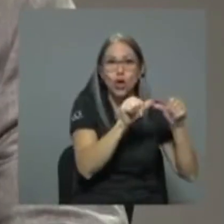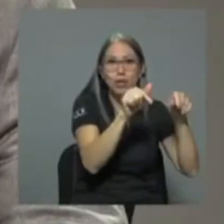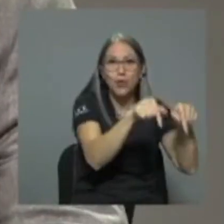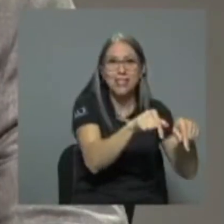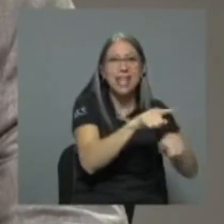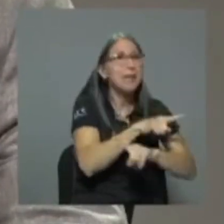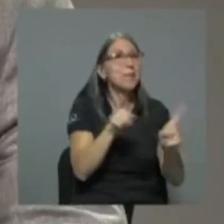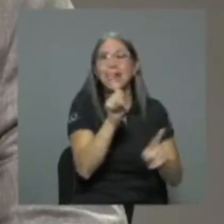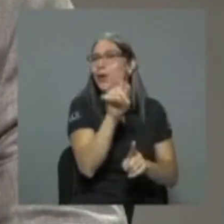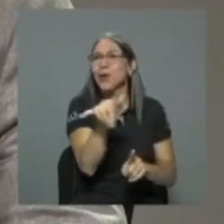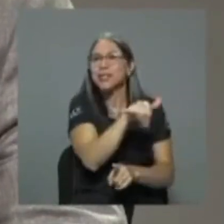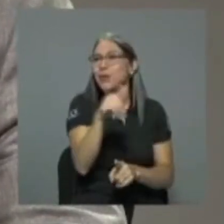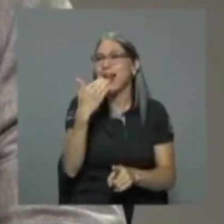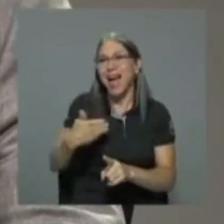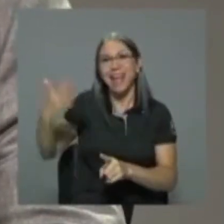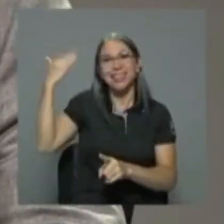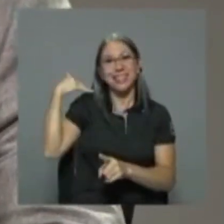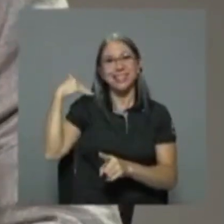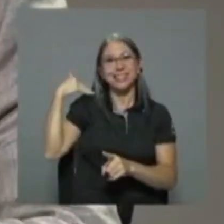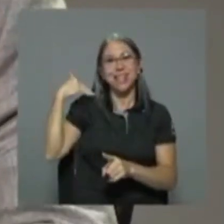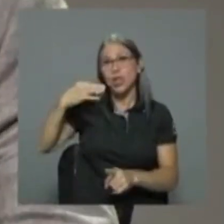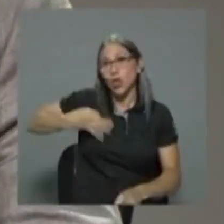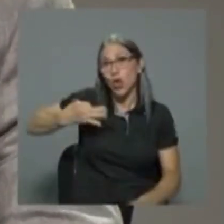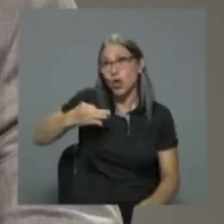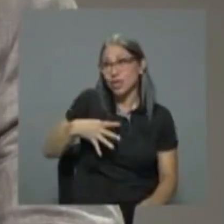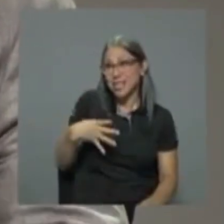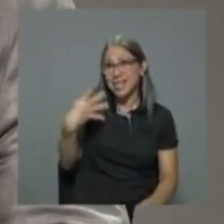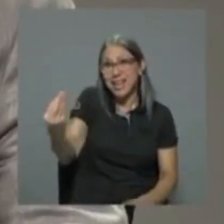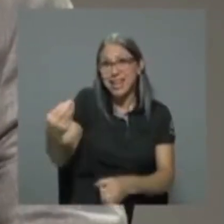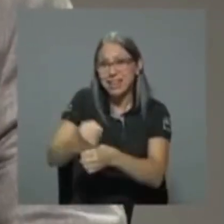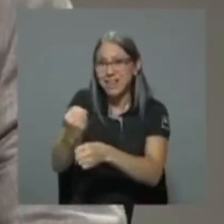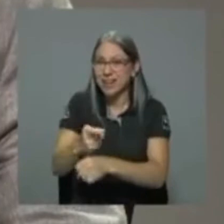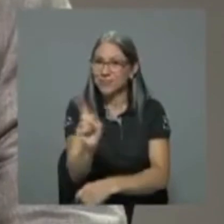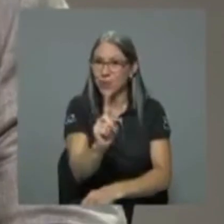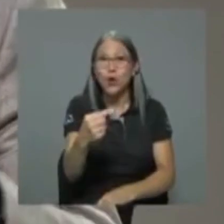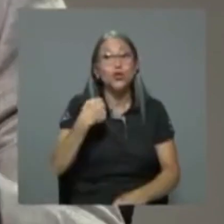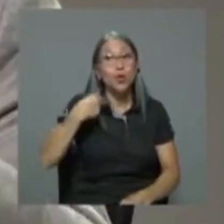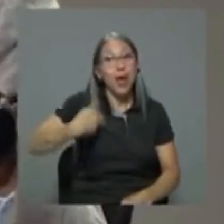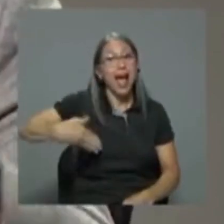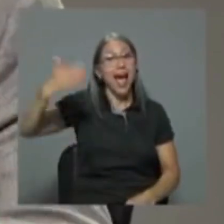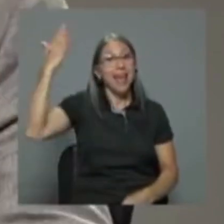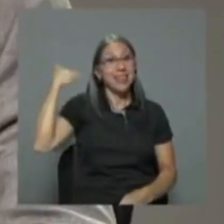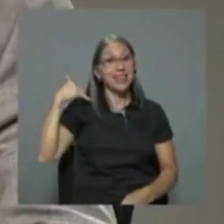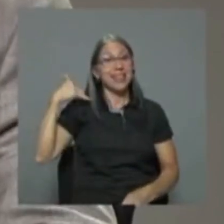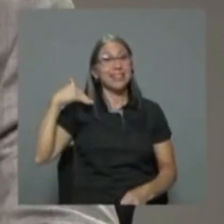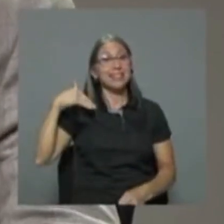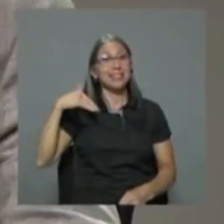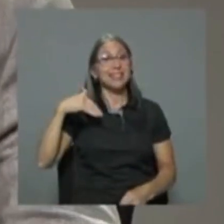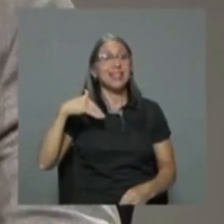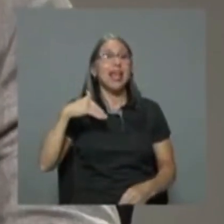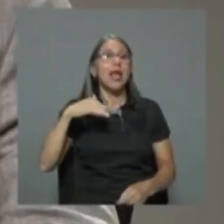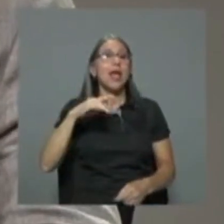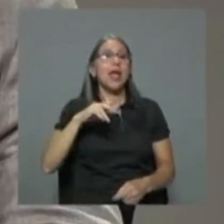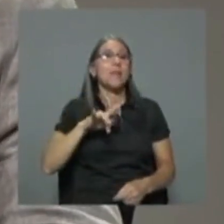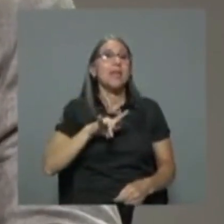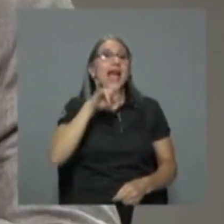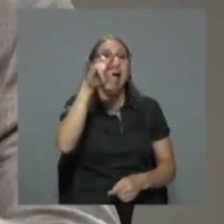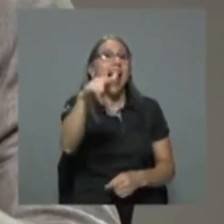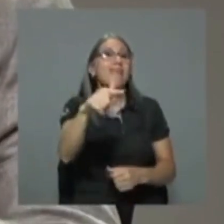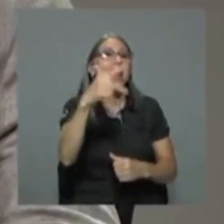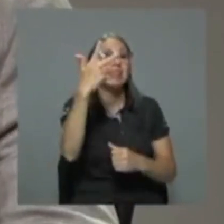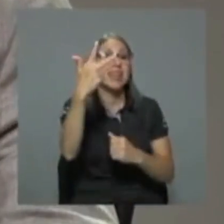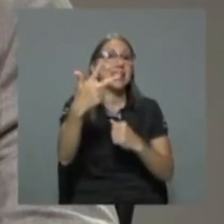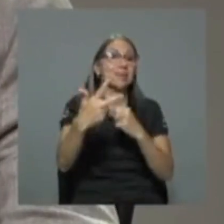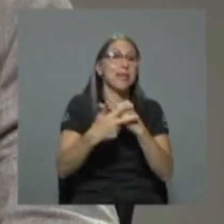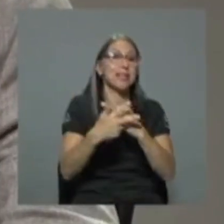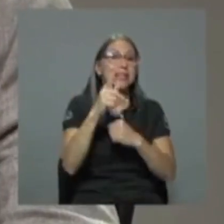por ejemplo, viajaba 3 veces al mes, hoy en día viajo una vez cada 3 meses, porque muchas